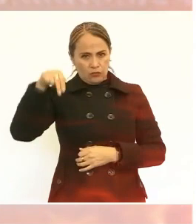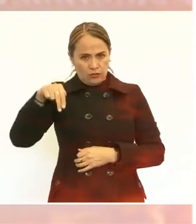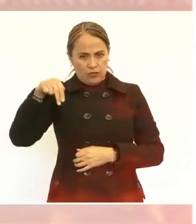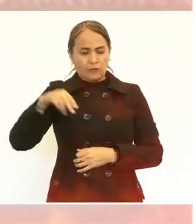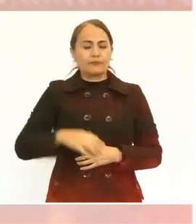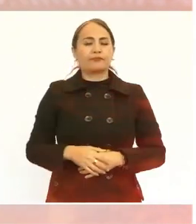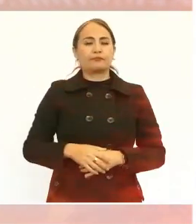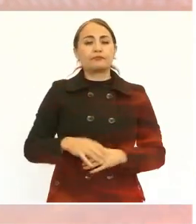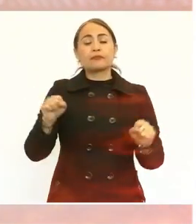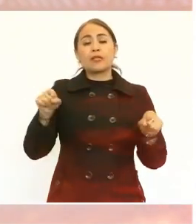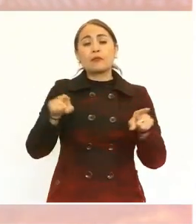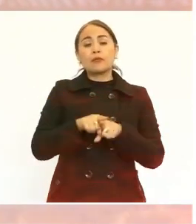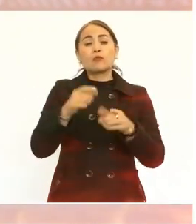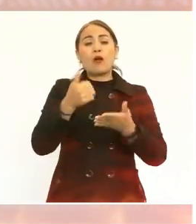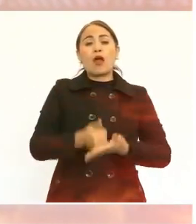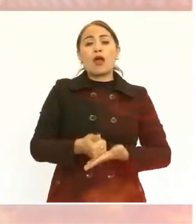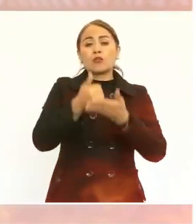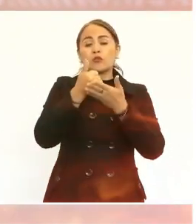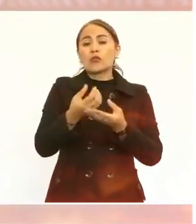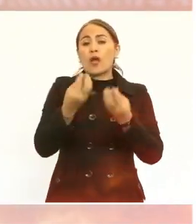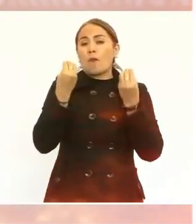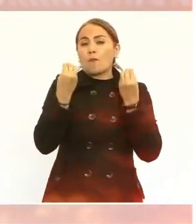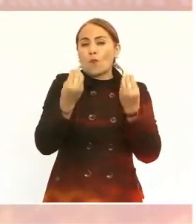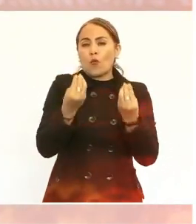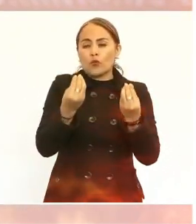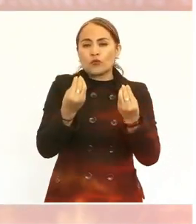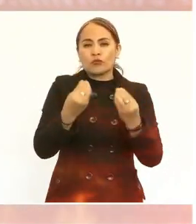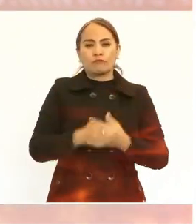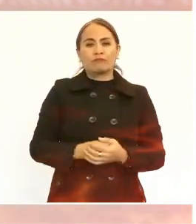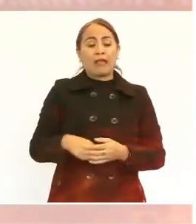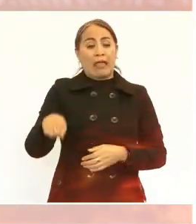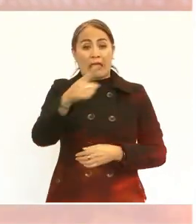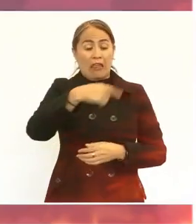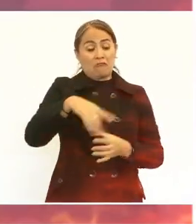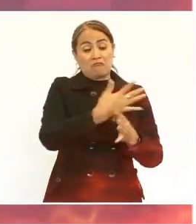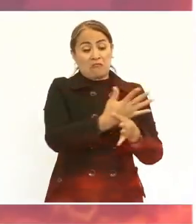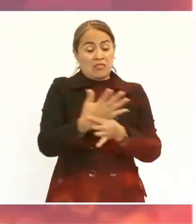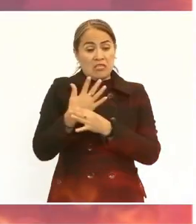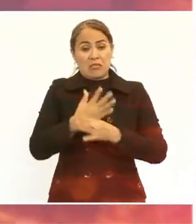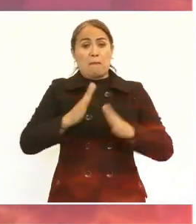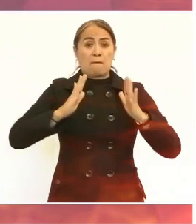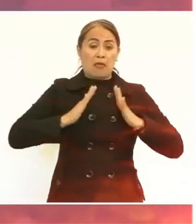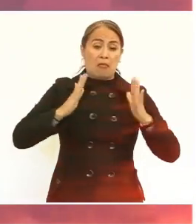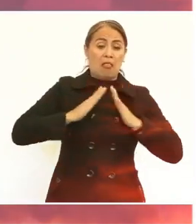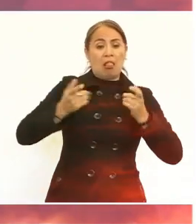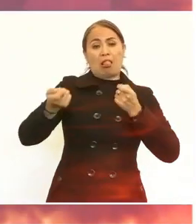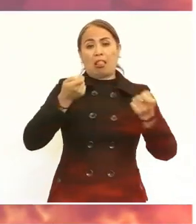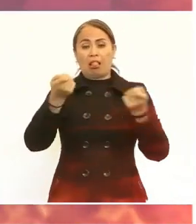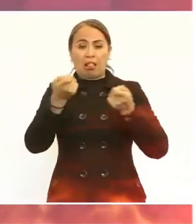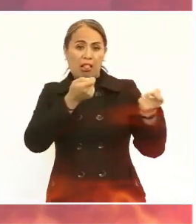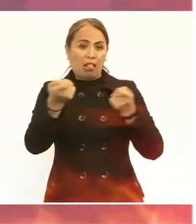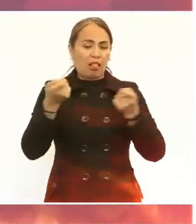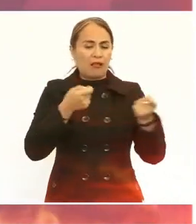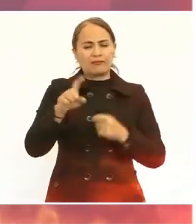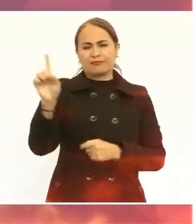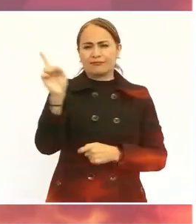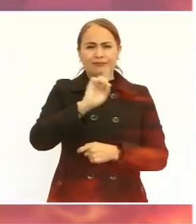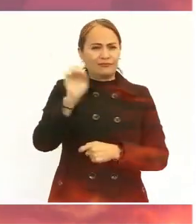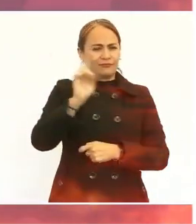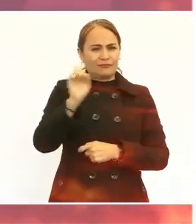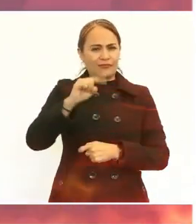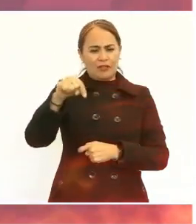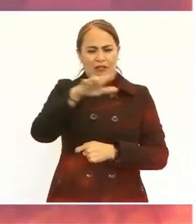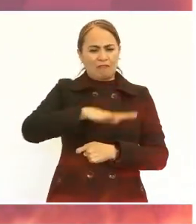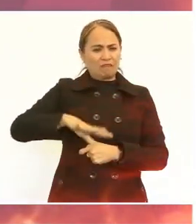está diciendo, ya no hay violencia en México, porque está el ejército garantizando la seguridad y la paz